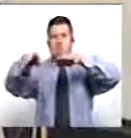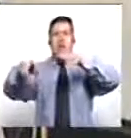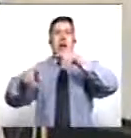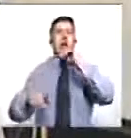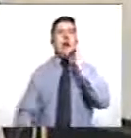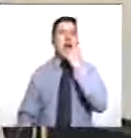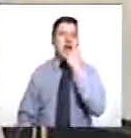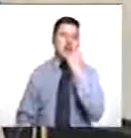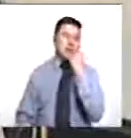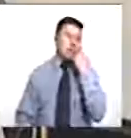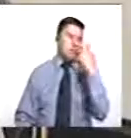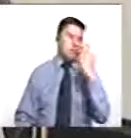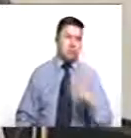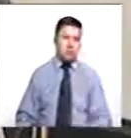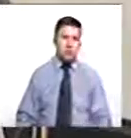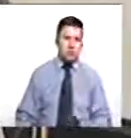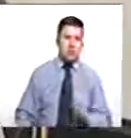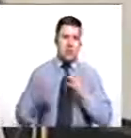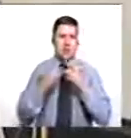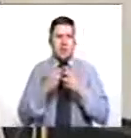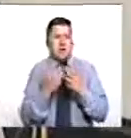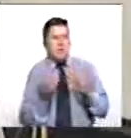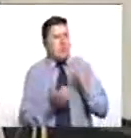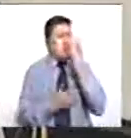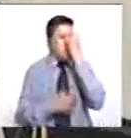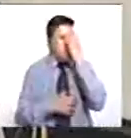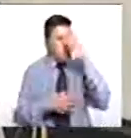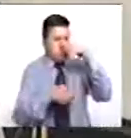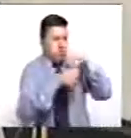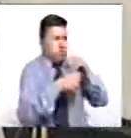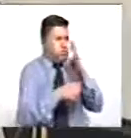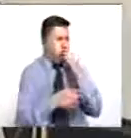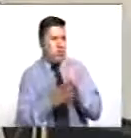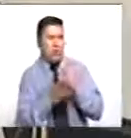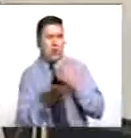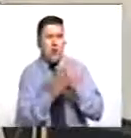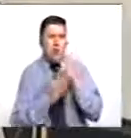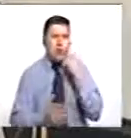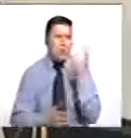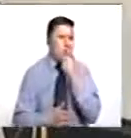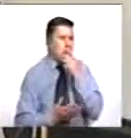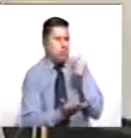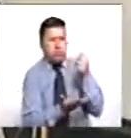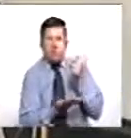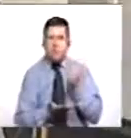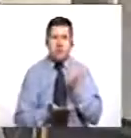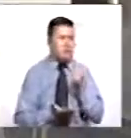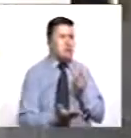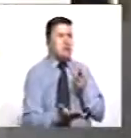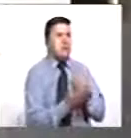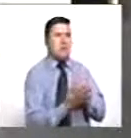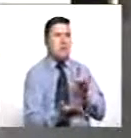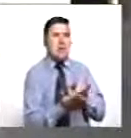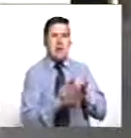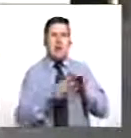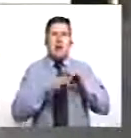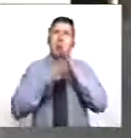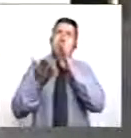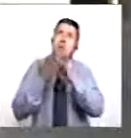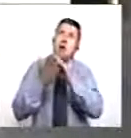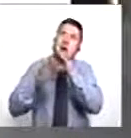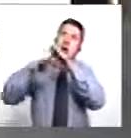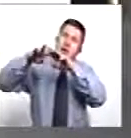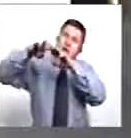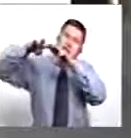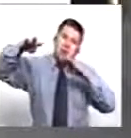error garrafal para esta empresa, porque tenía no solamente que conseguir recursos, sino también para pagar la transmisión, que al